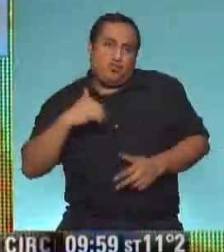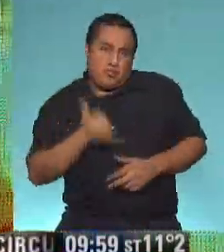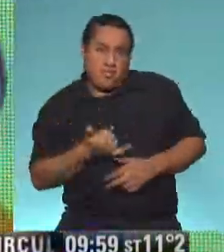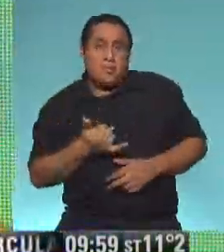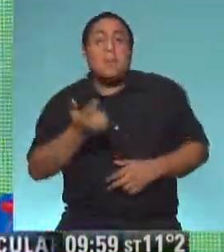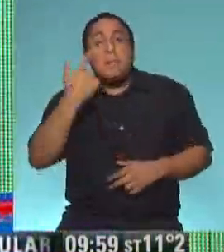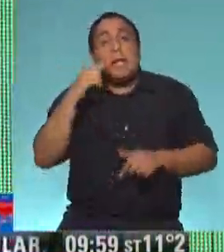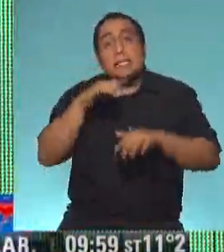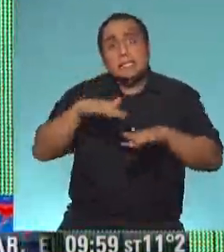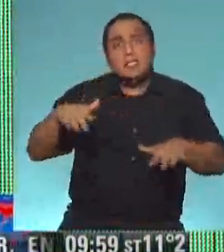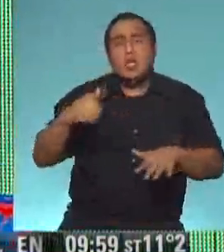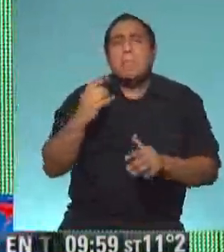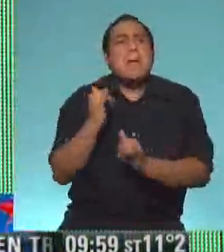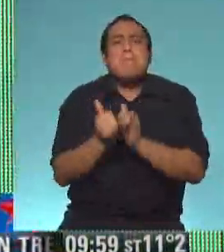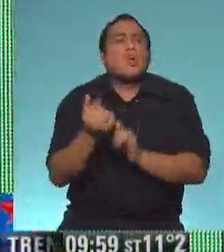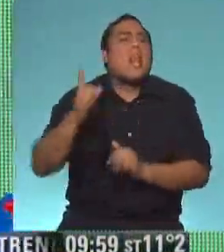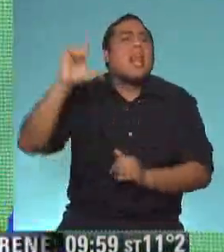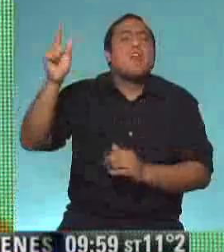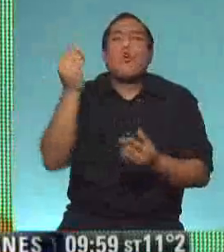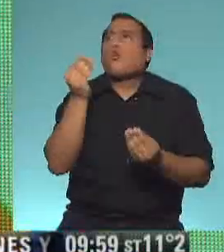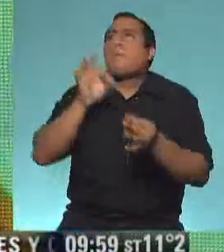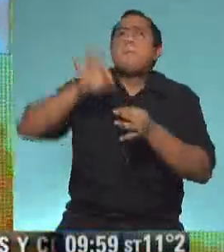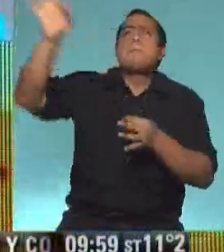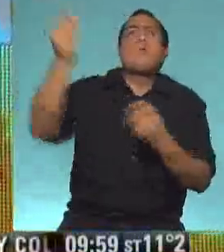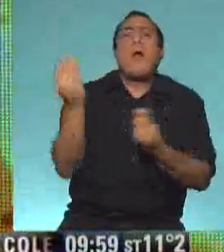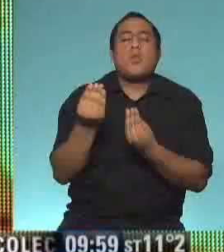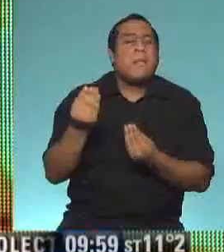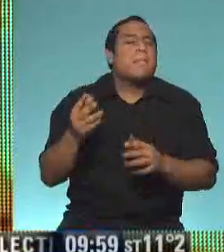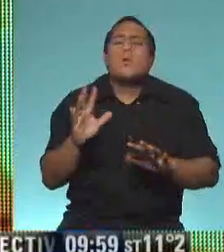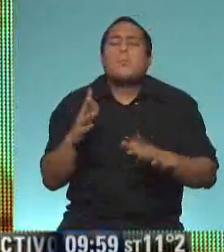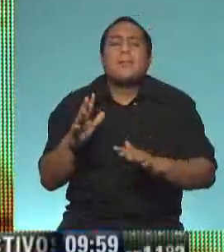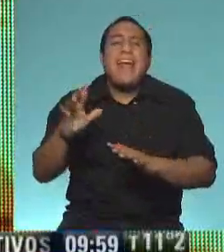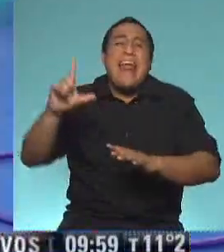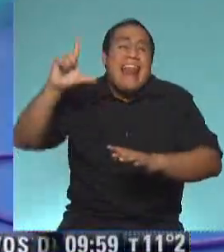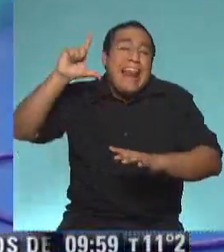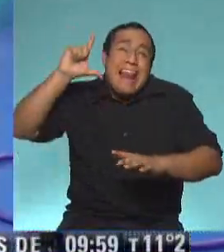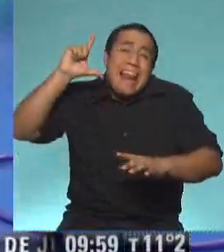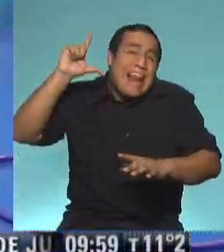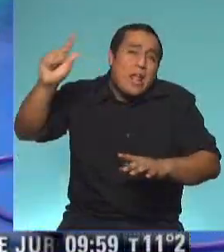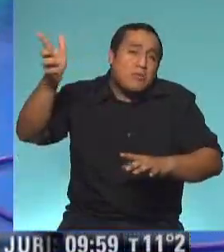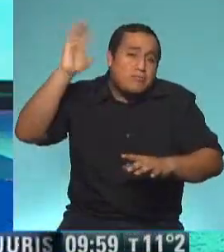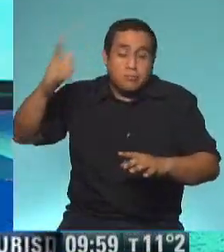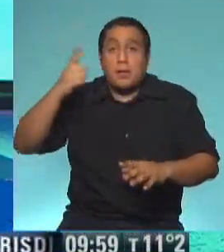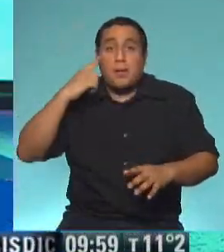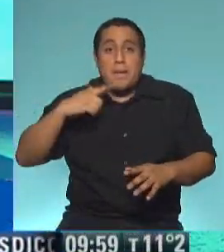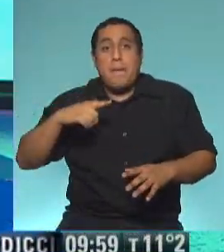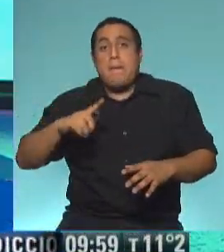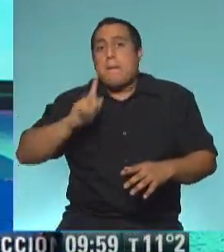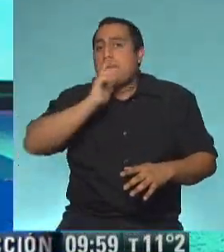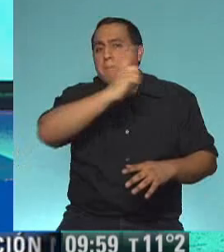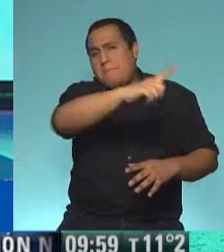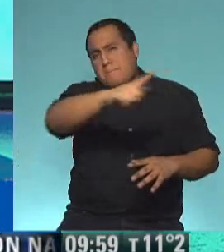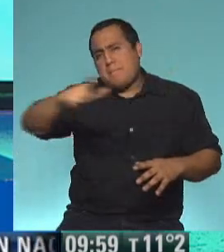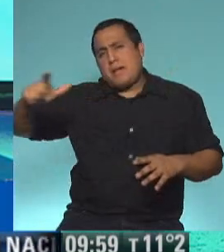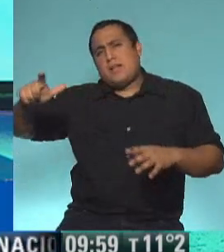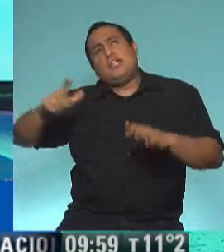y las chicas es difícil explicarles lo lejos que queda. Pero no importa, es un lugar que queda muy, pero muy lejos. Es fácil, agarrás así el mar, el río de la Plata,